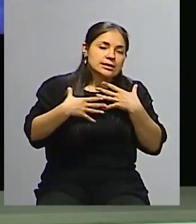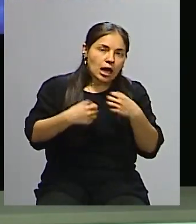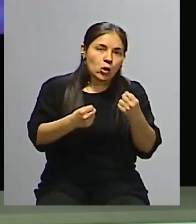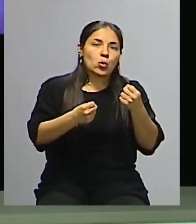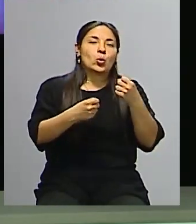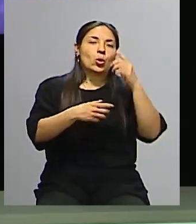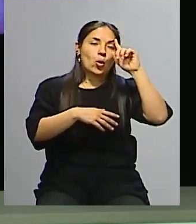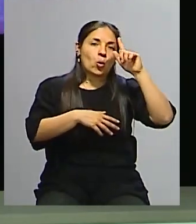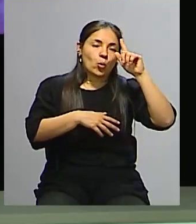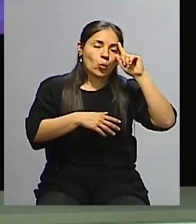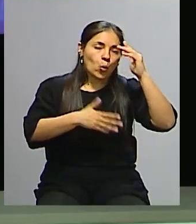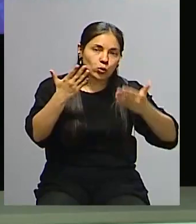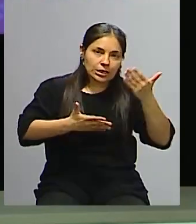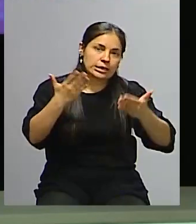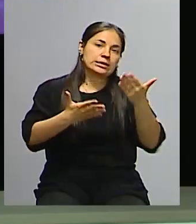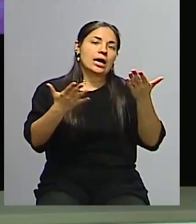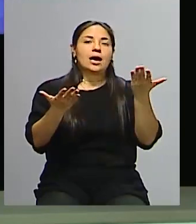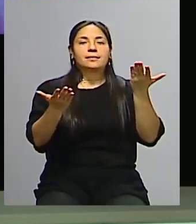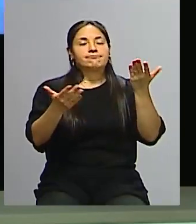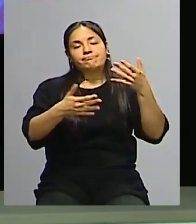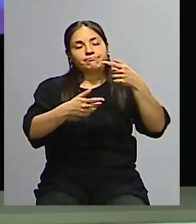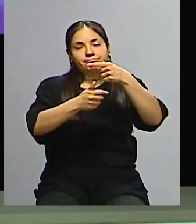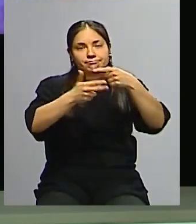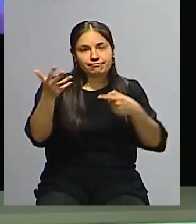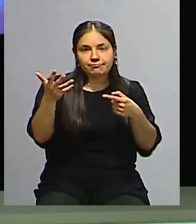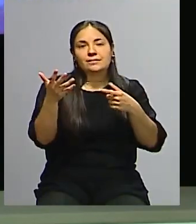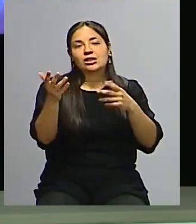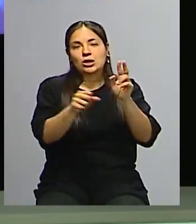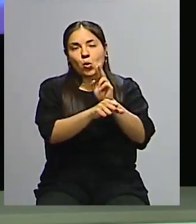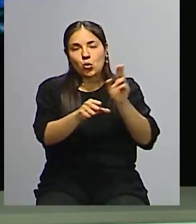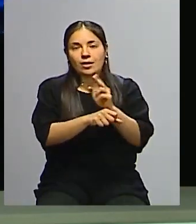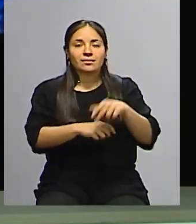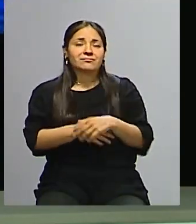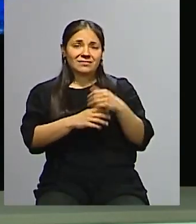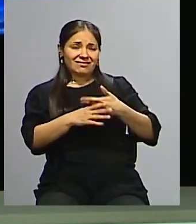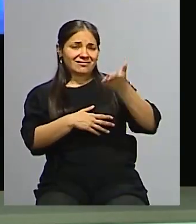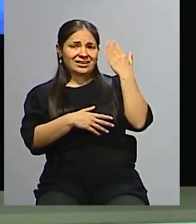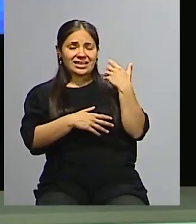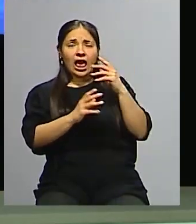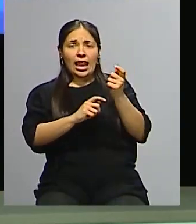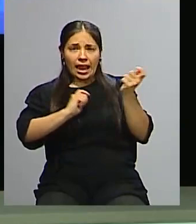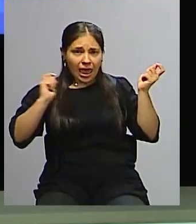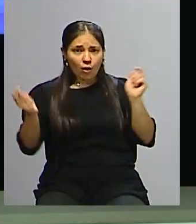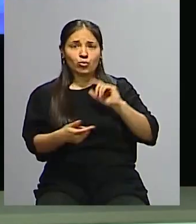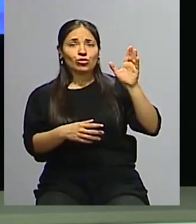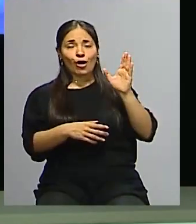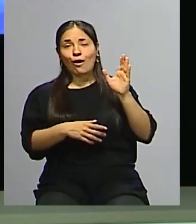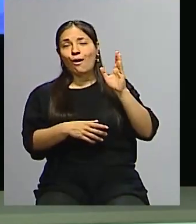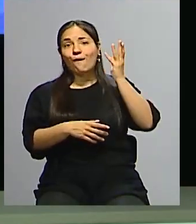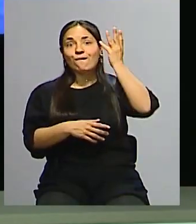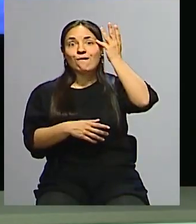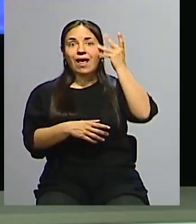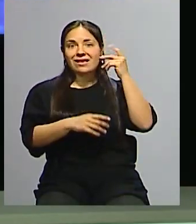importancia del presupuesto, que nace en la historia, en la Revolución Francesa, no es una técnica, sino